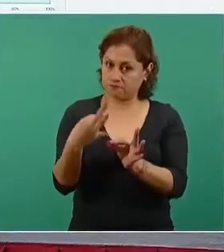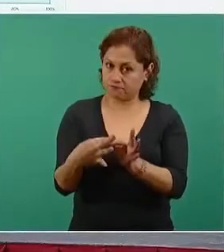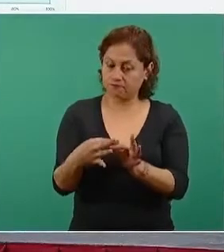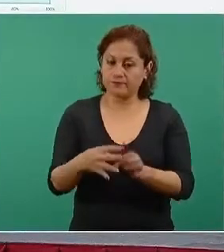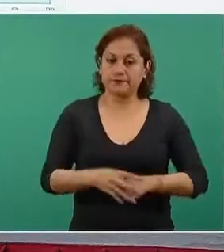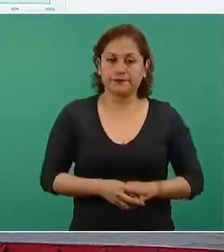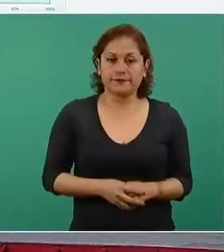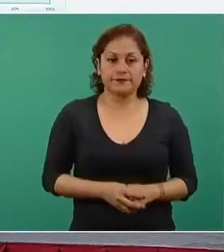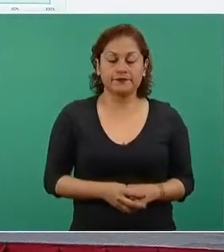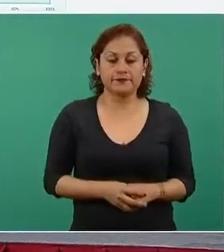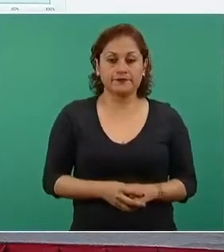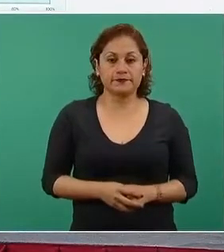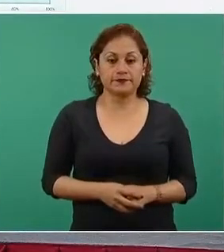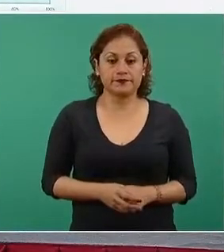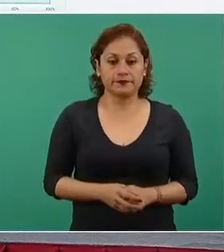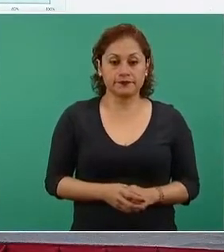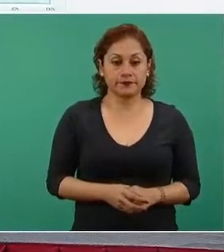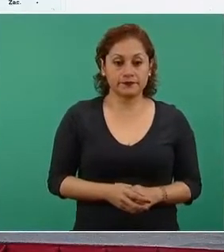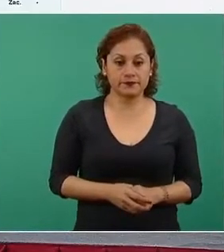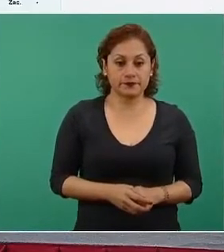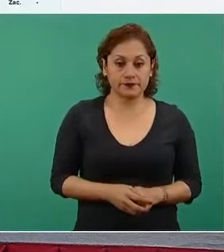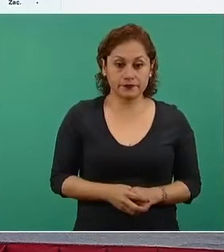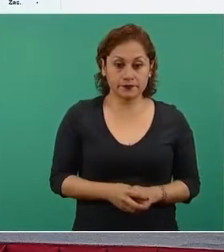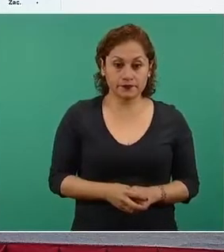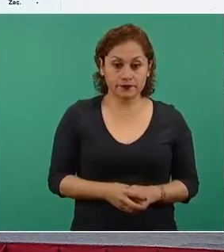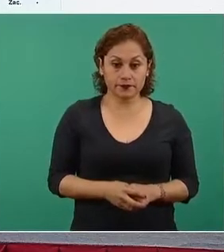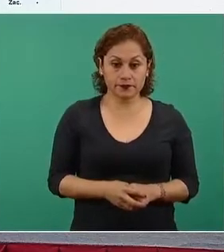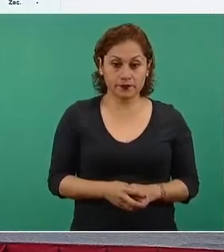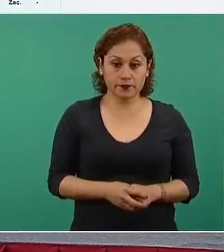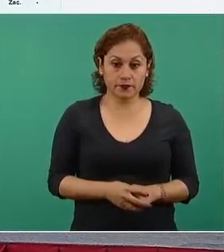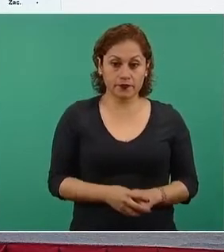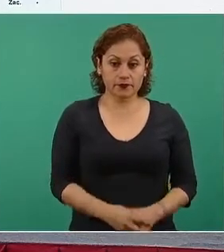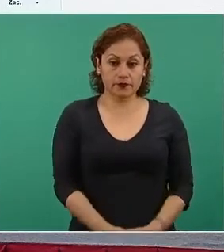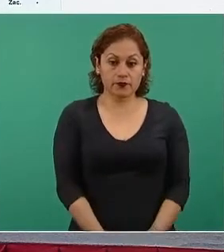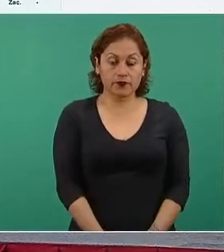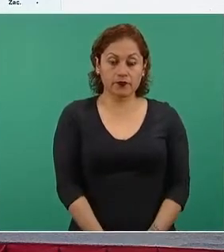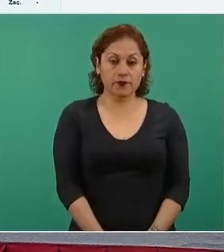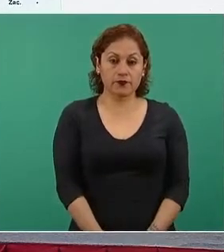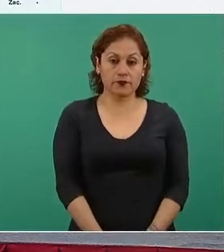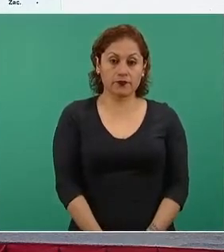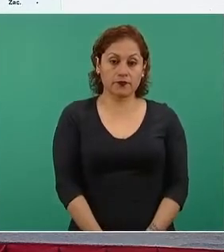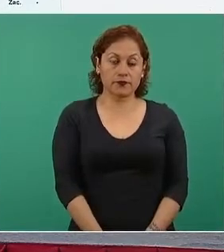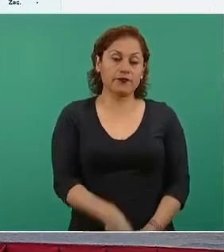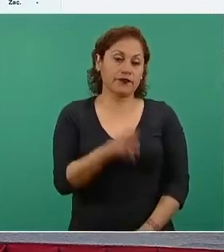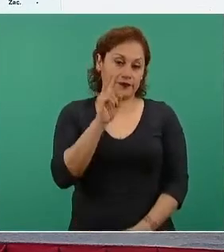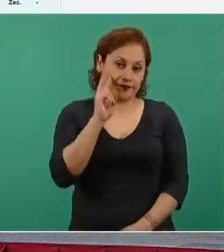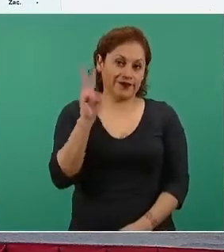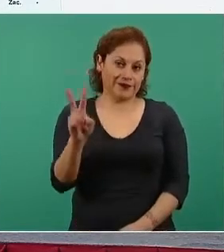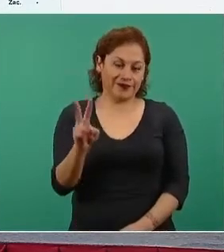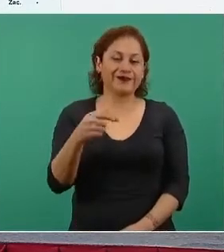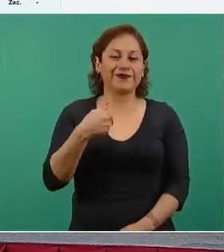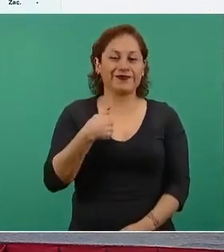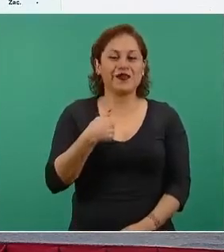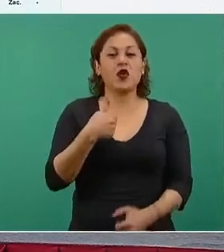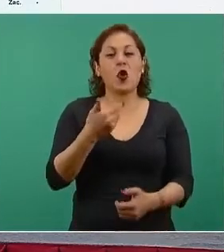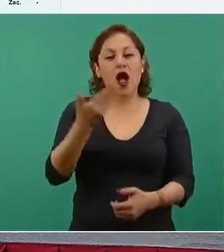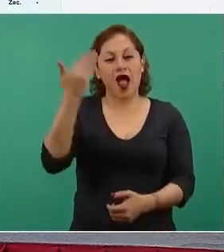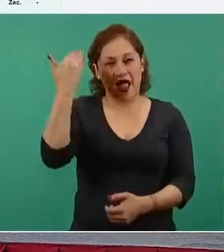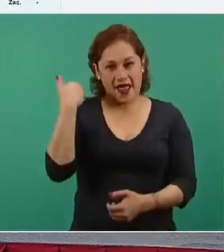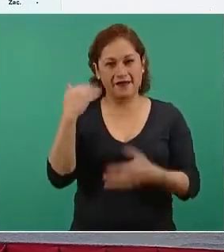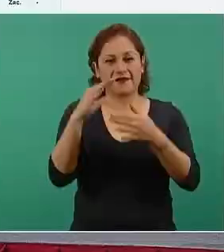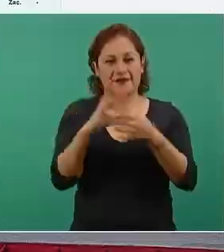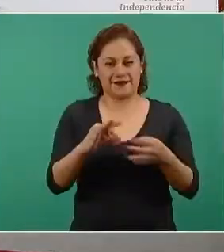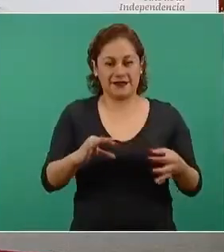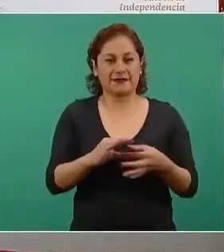con segunda dosis. Y bueno, como bien les comentaba, es muy